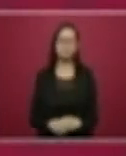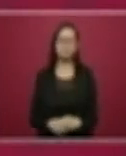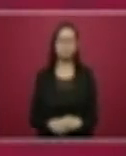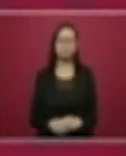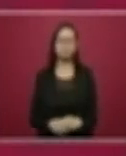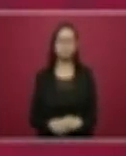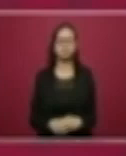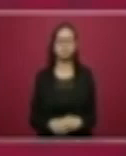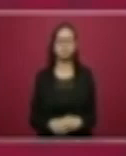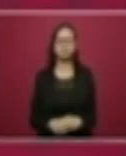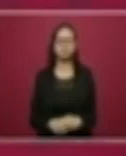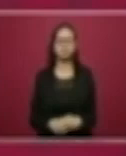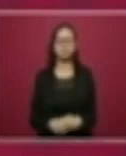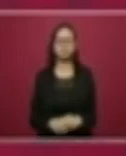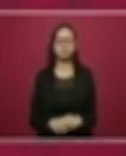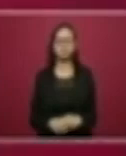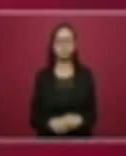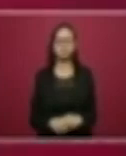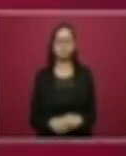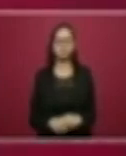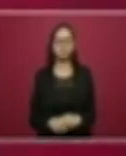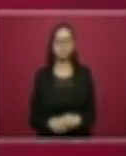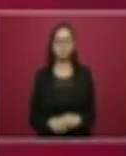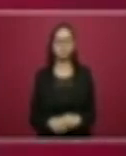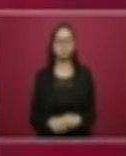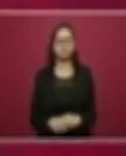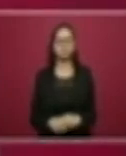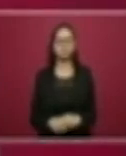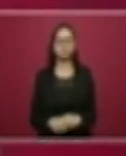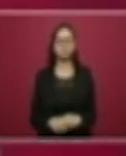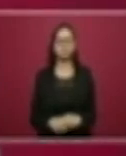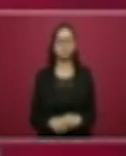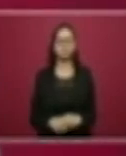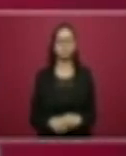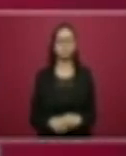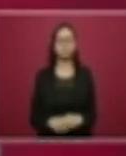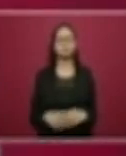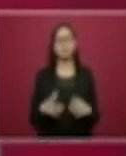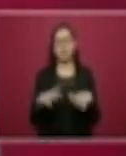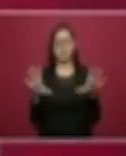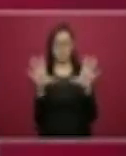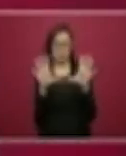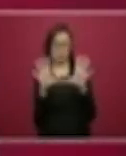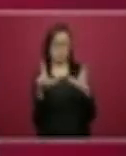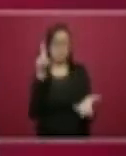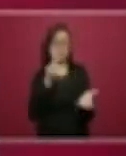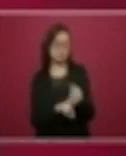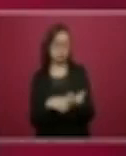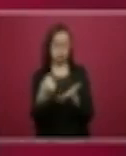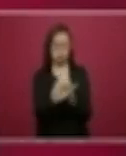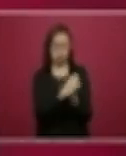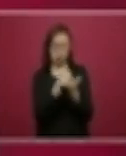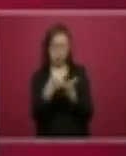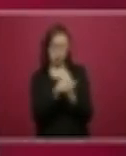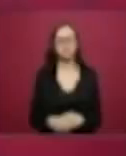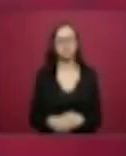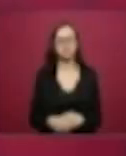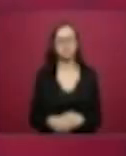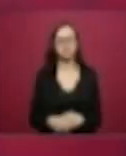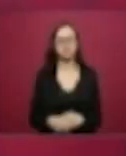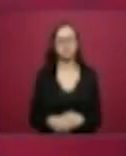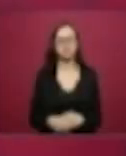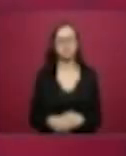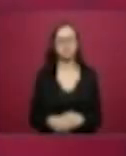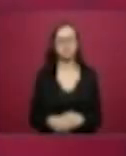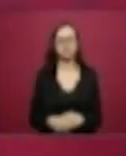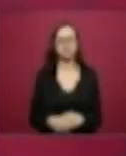se aplicó un modelo similar con menos batería y con mejor distribución está irlanda desde los países condenados